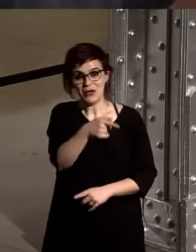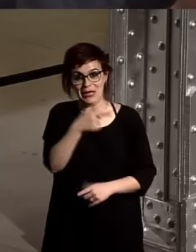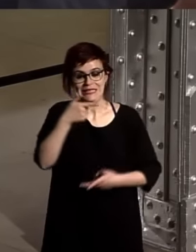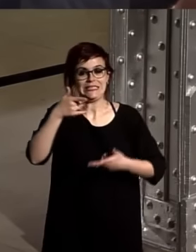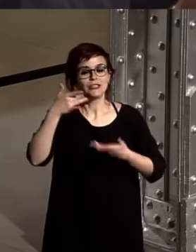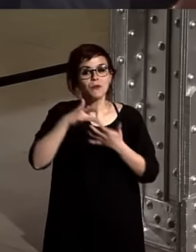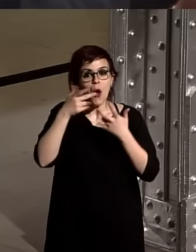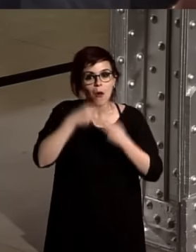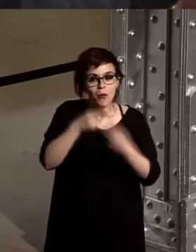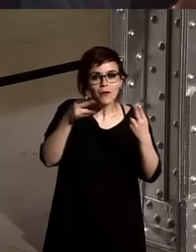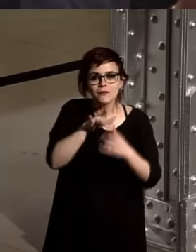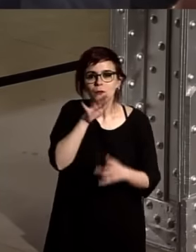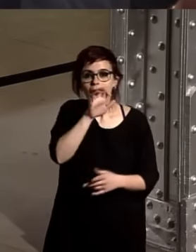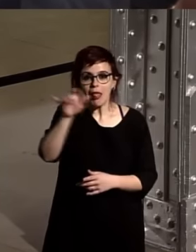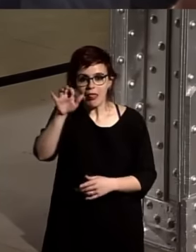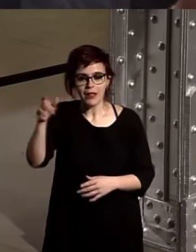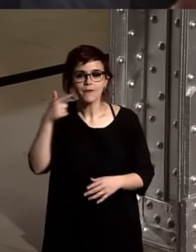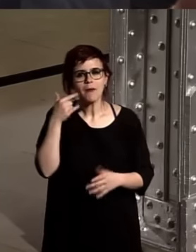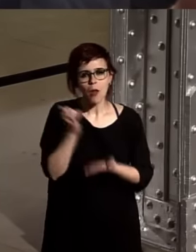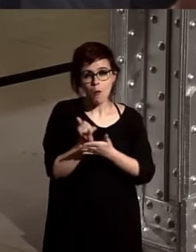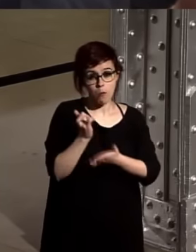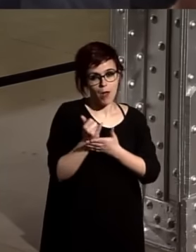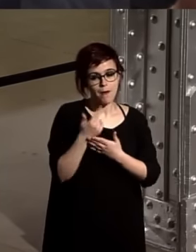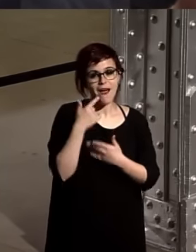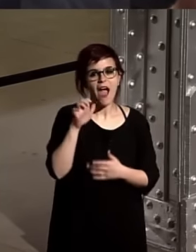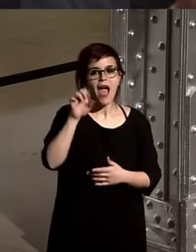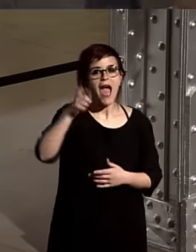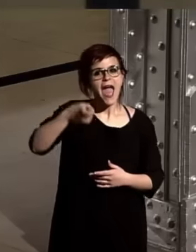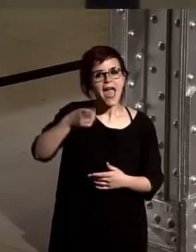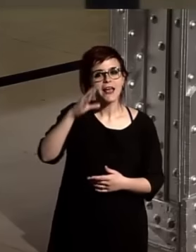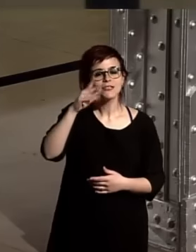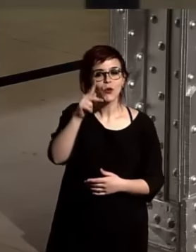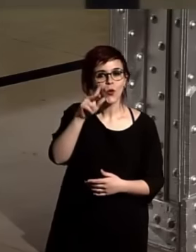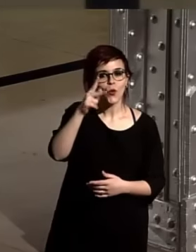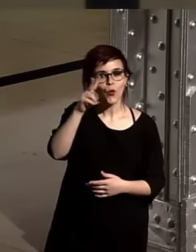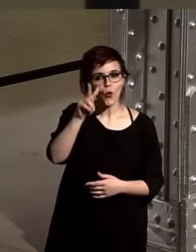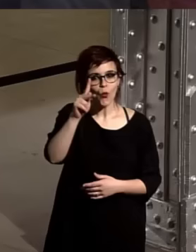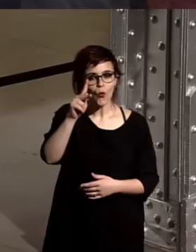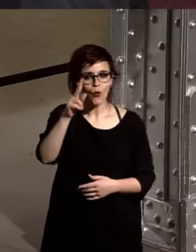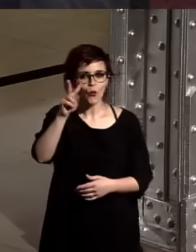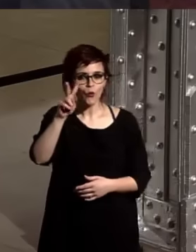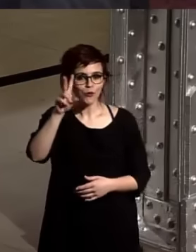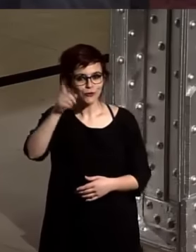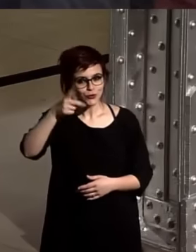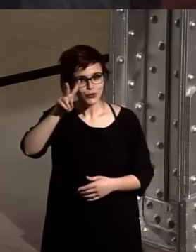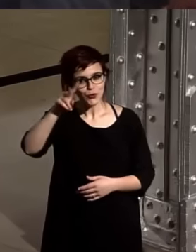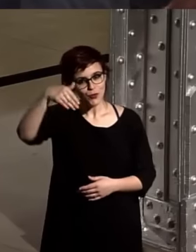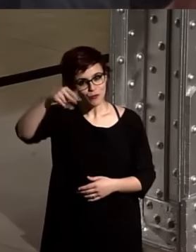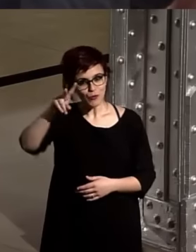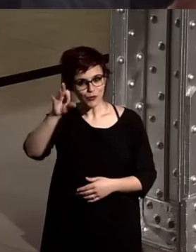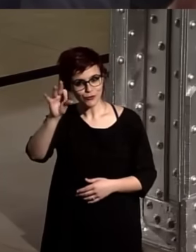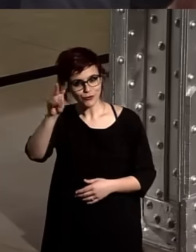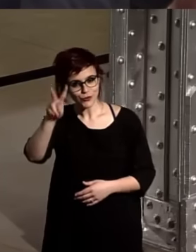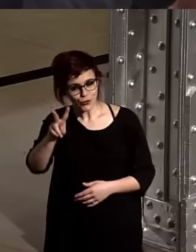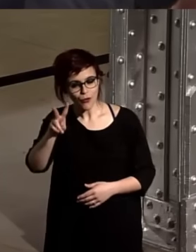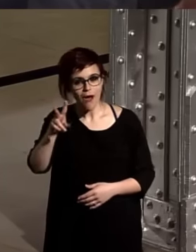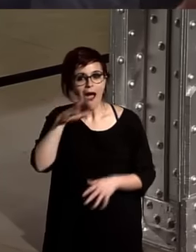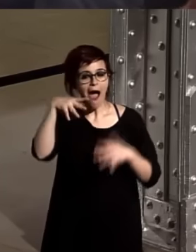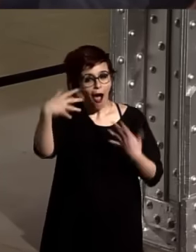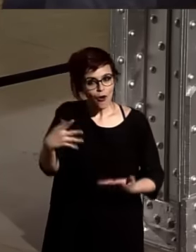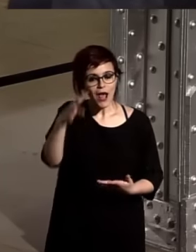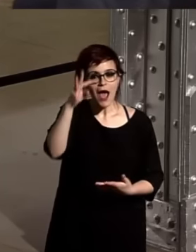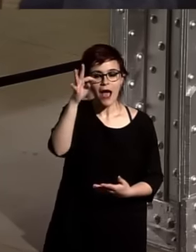trabarse en ningún momento a ver lo voy a probar kukum musu Y actualmente katuki sagui y qué es katuki